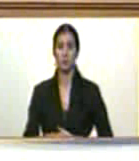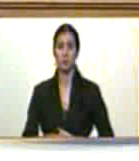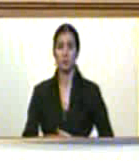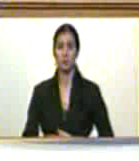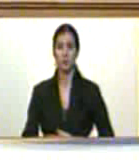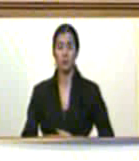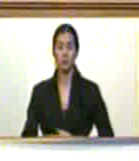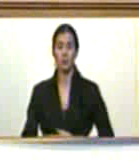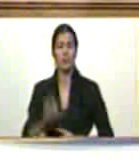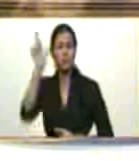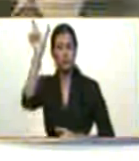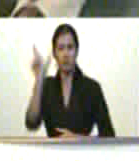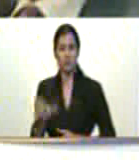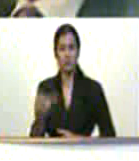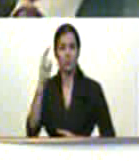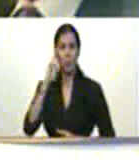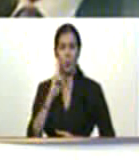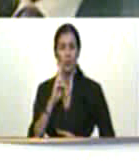que ha sido